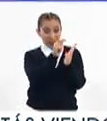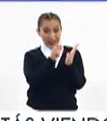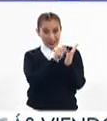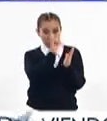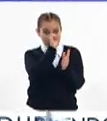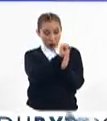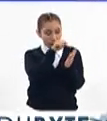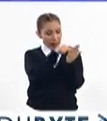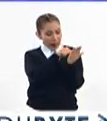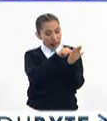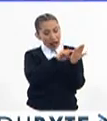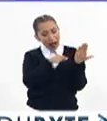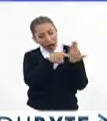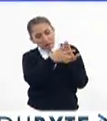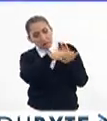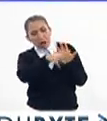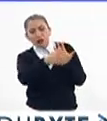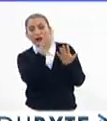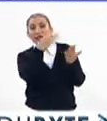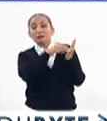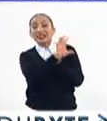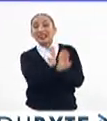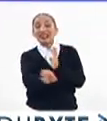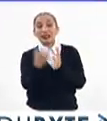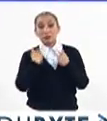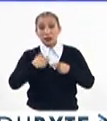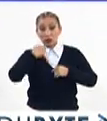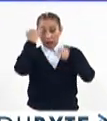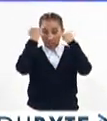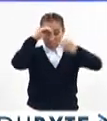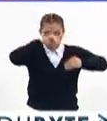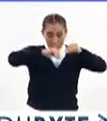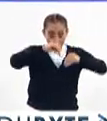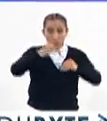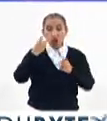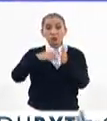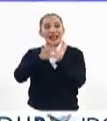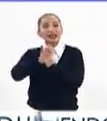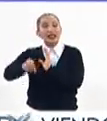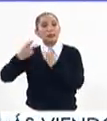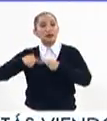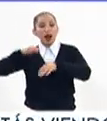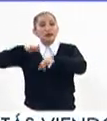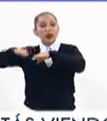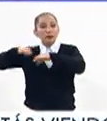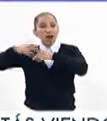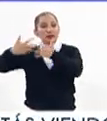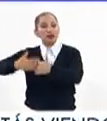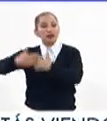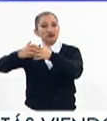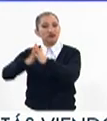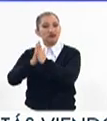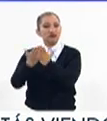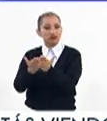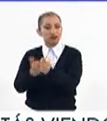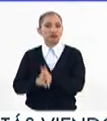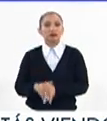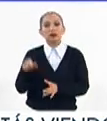de secundaria, hay alrededor de 3.500 autores y más de 2.500 trabajadores de la industria